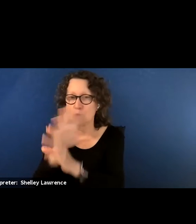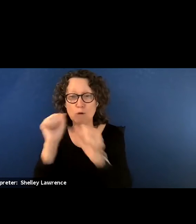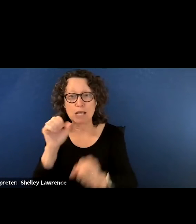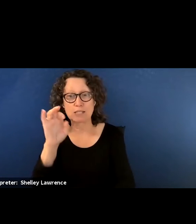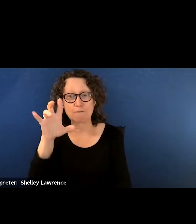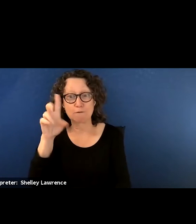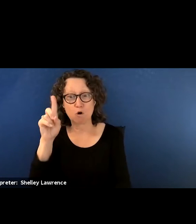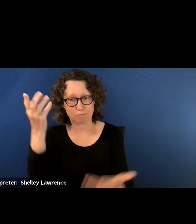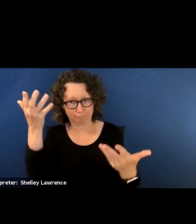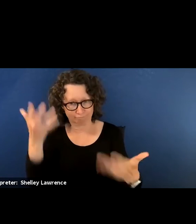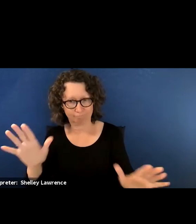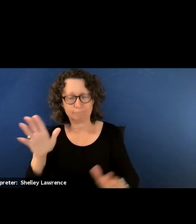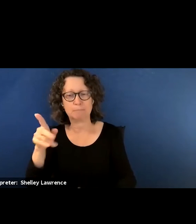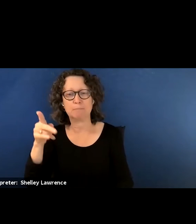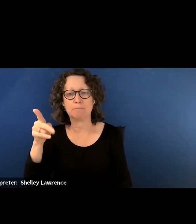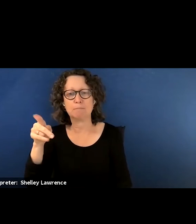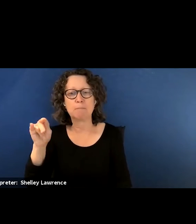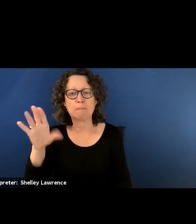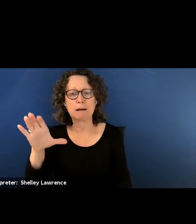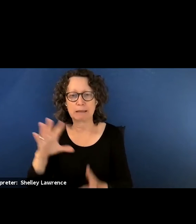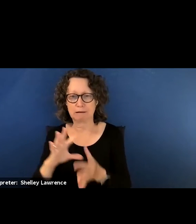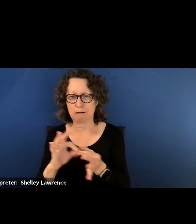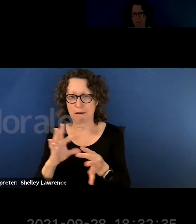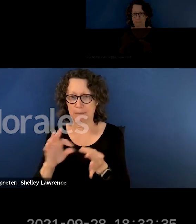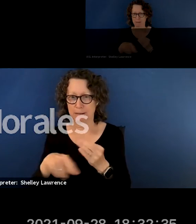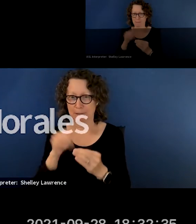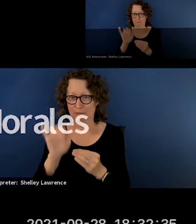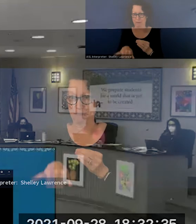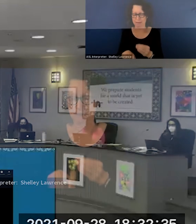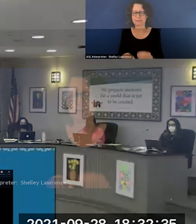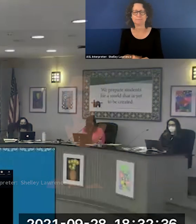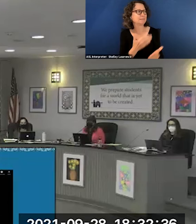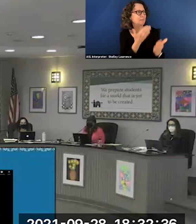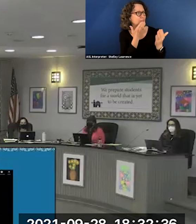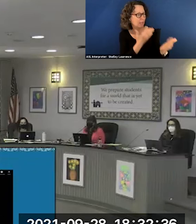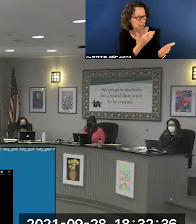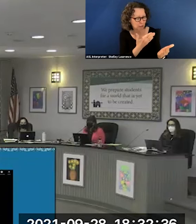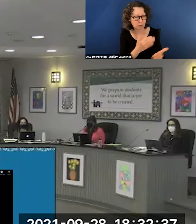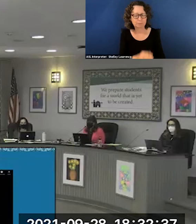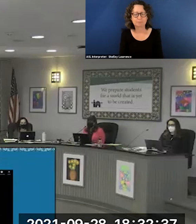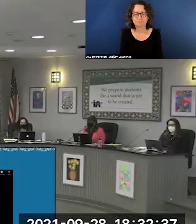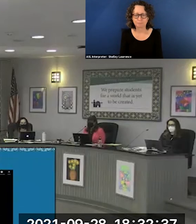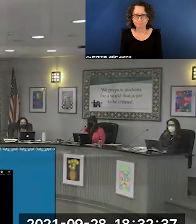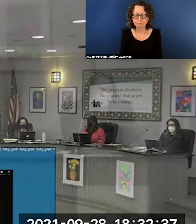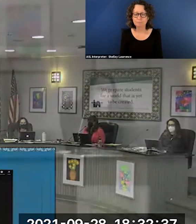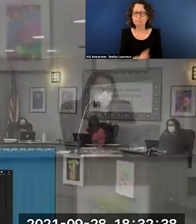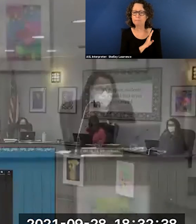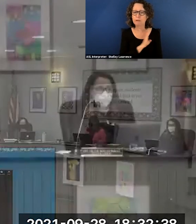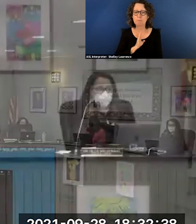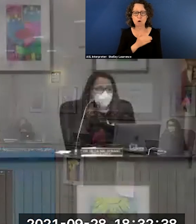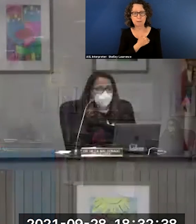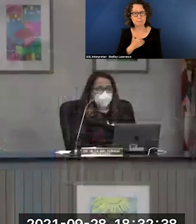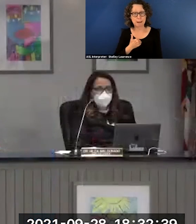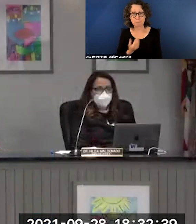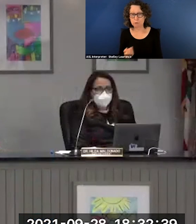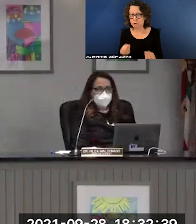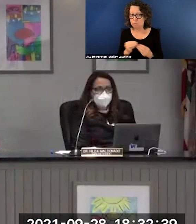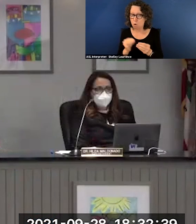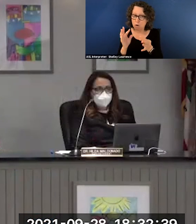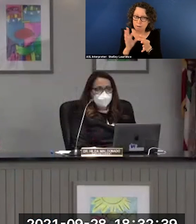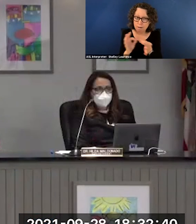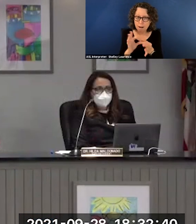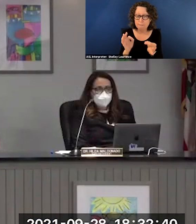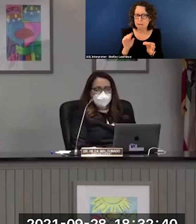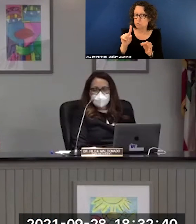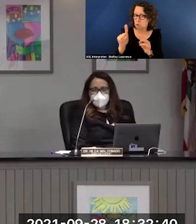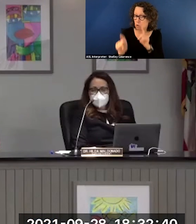Gracias, Presidenta Ford. Eso concluye el comentario público sobre este artículo. Muchas gracias, señora Morales.